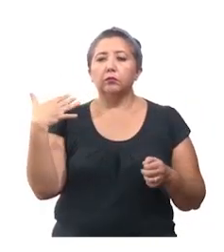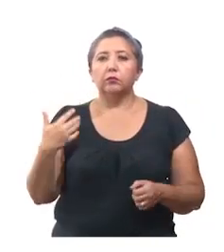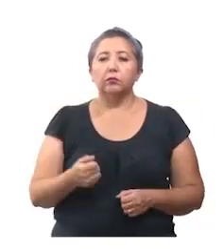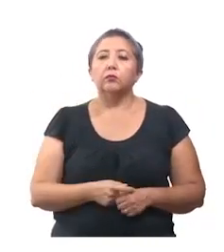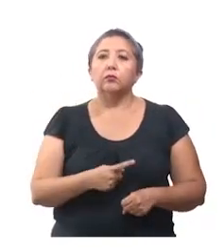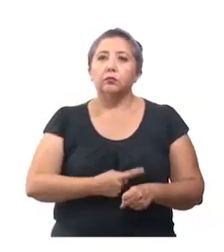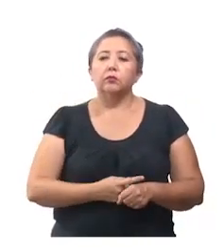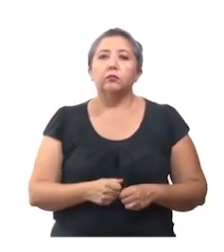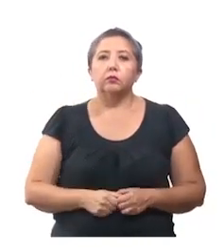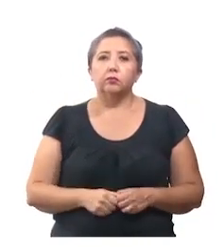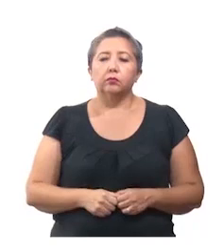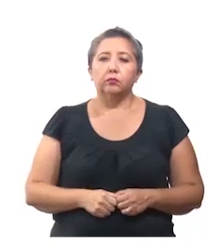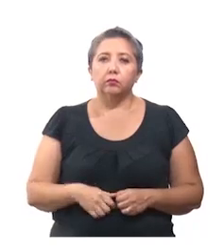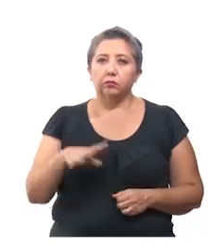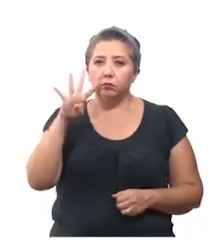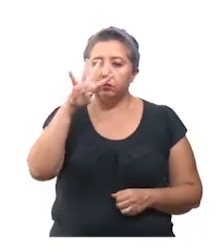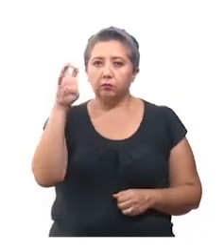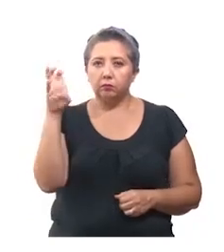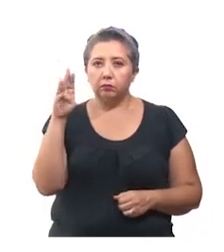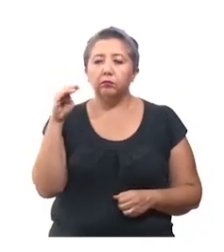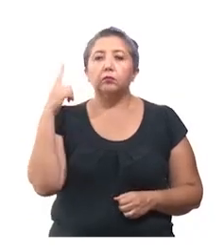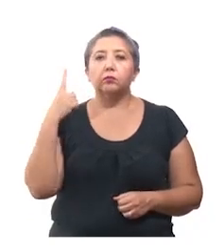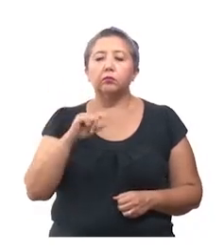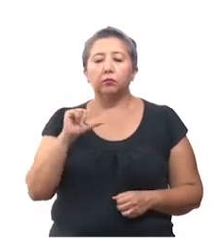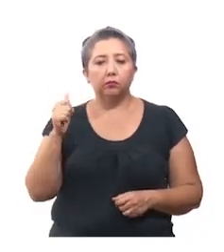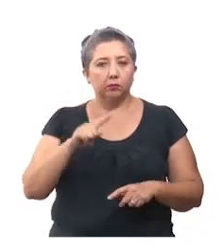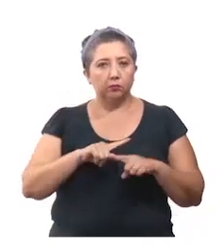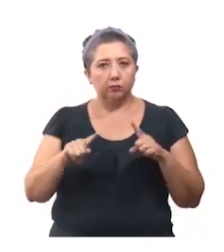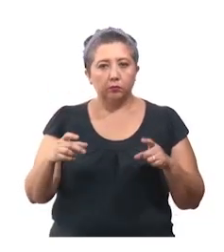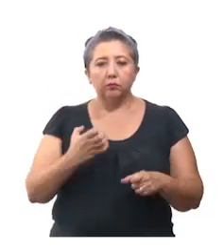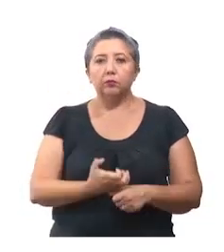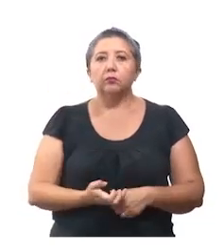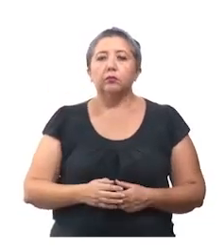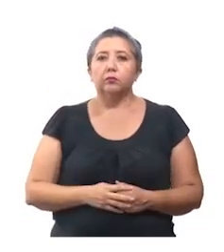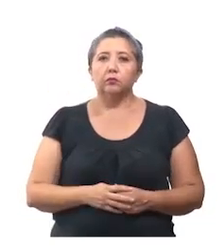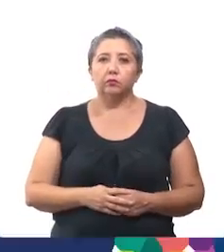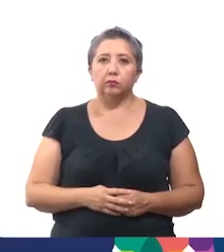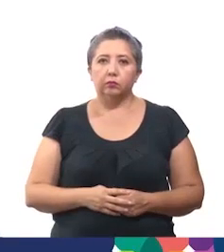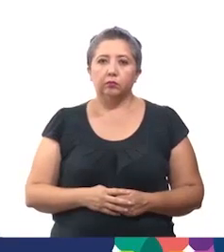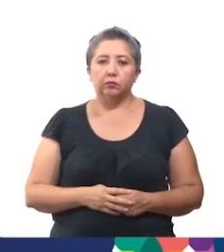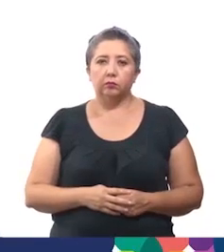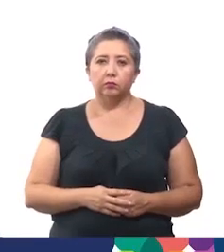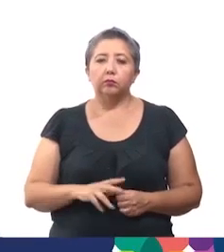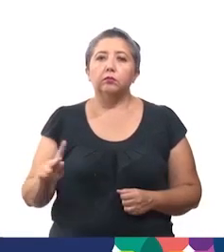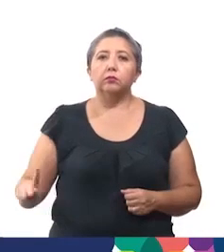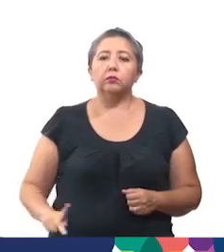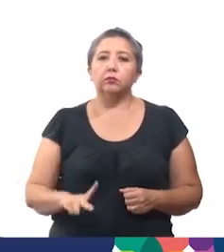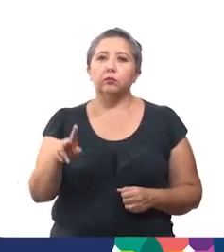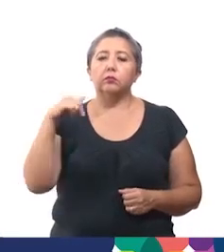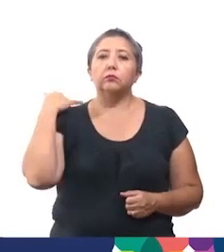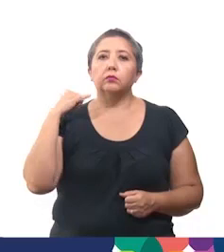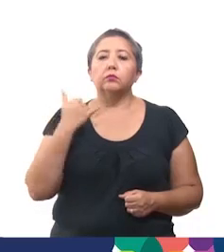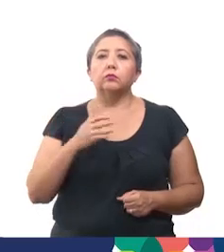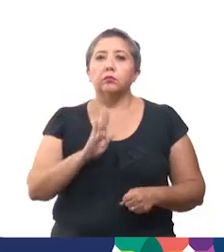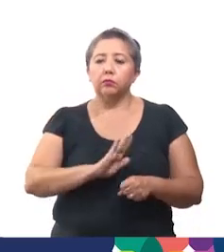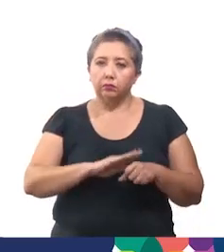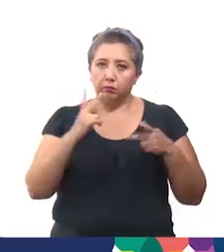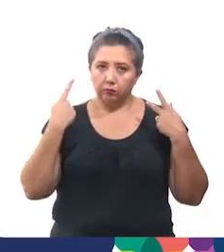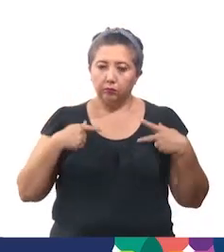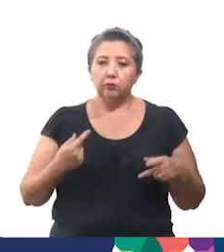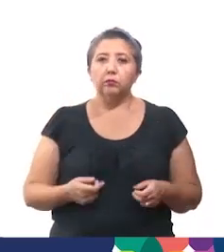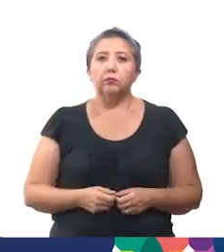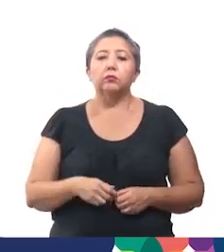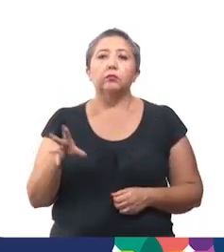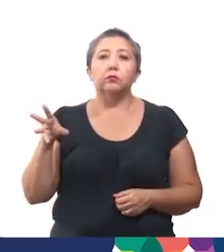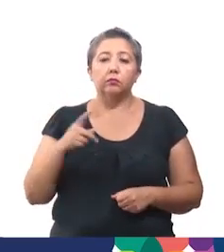57.855 casos positivos, 491 son de otro país u otro estado. Los municipios de Yucatán con mayor número